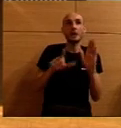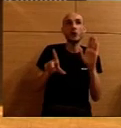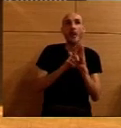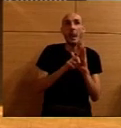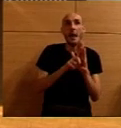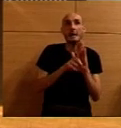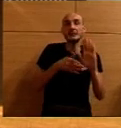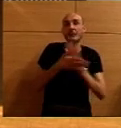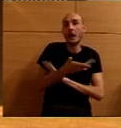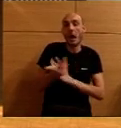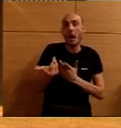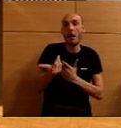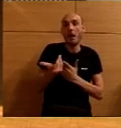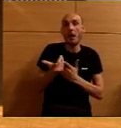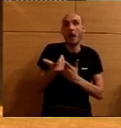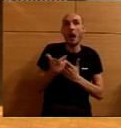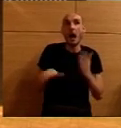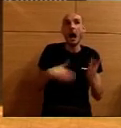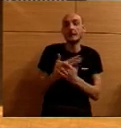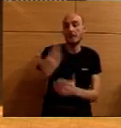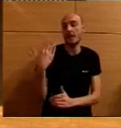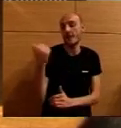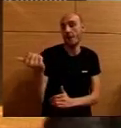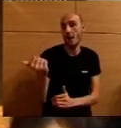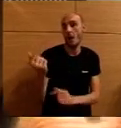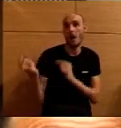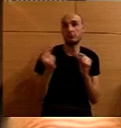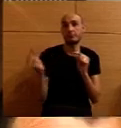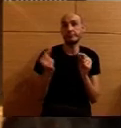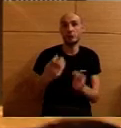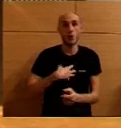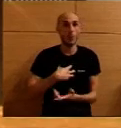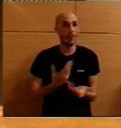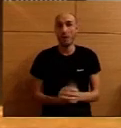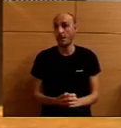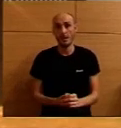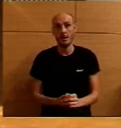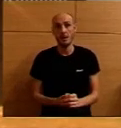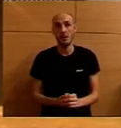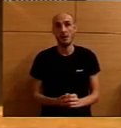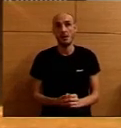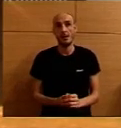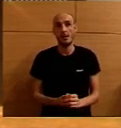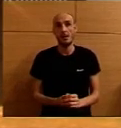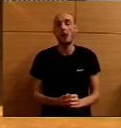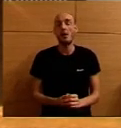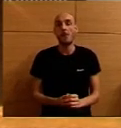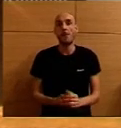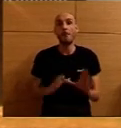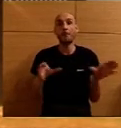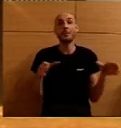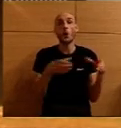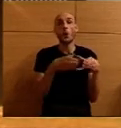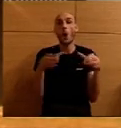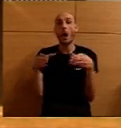podemos participar en un diálogo al cual no se nos ha llamado a participar. Es por ello que creemos que los grandes partidos